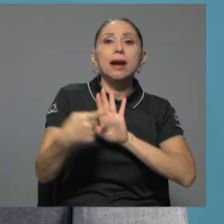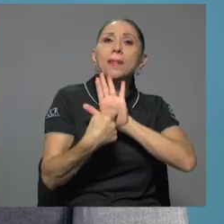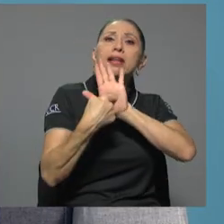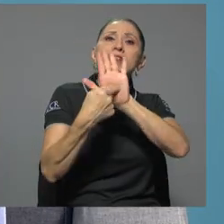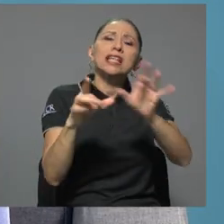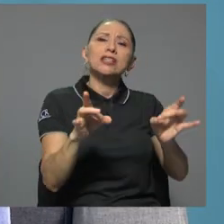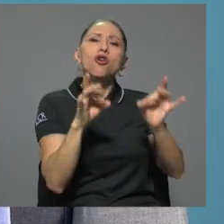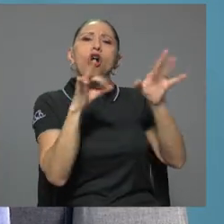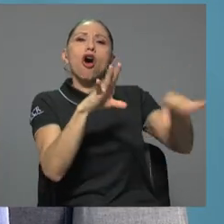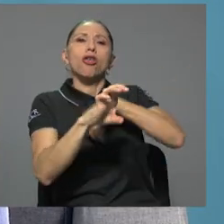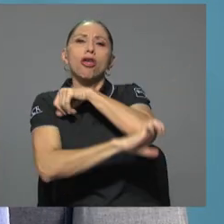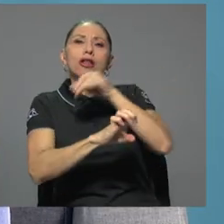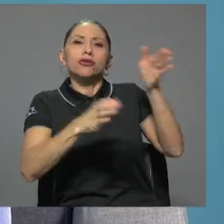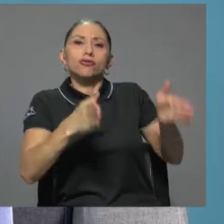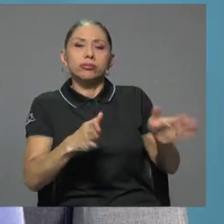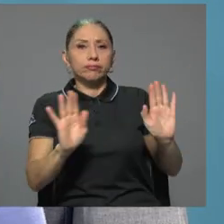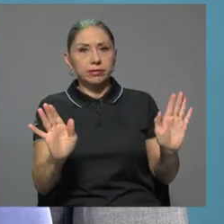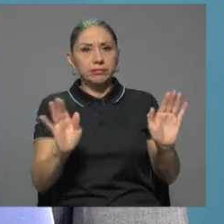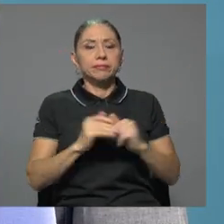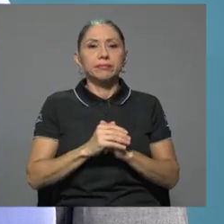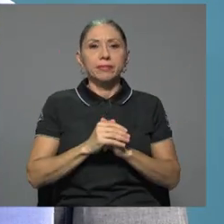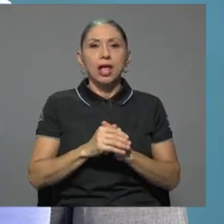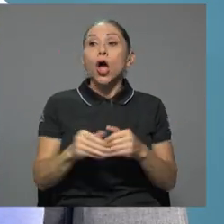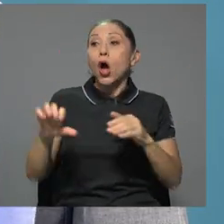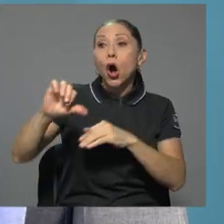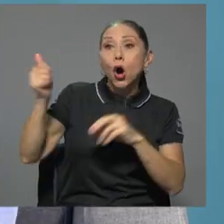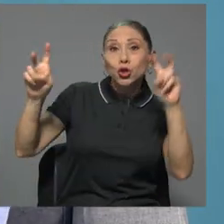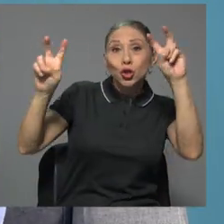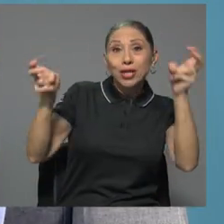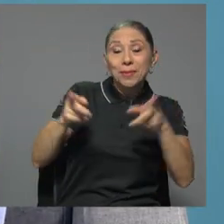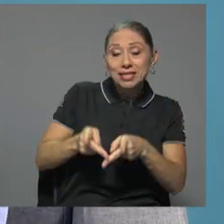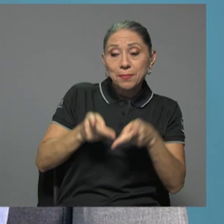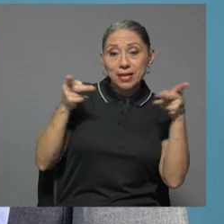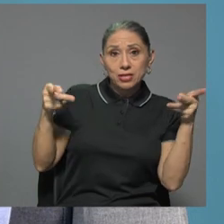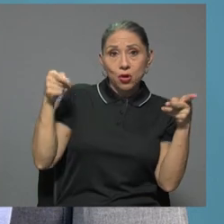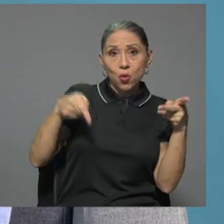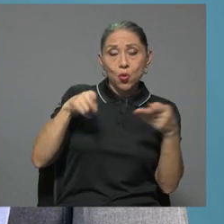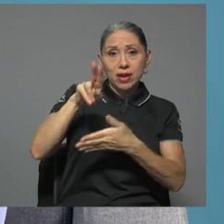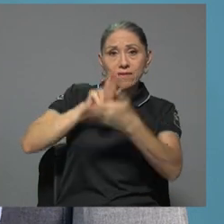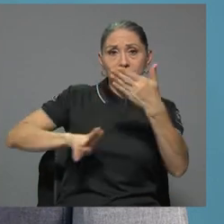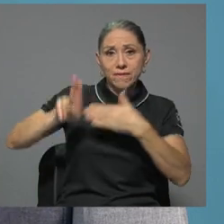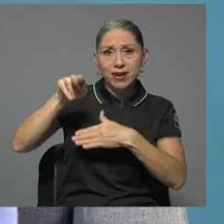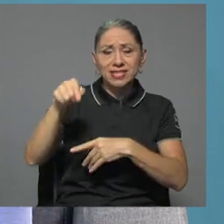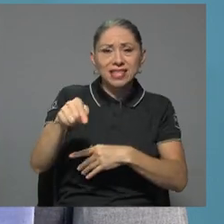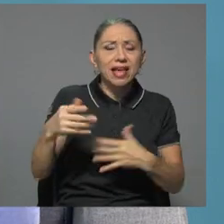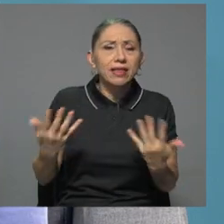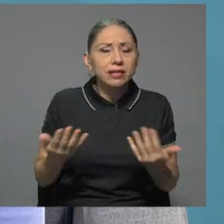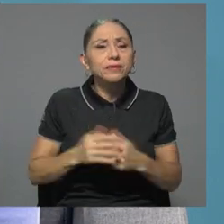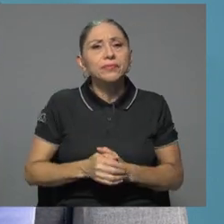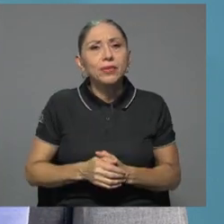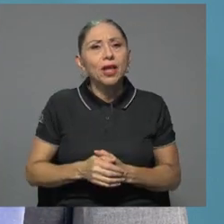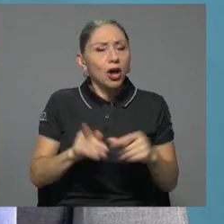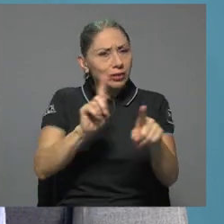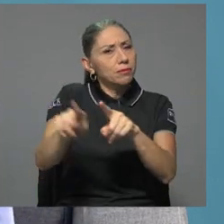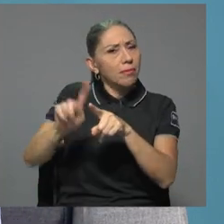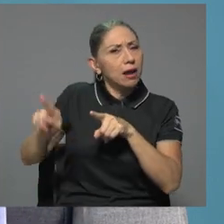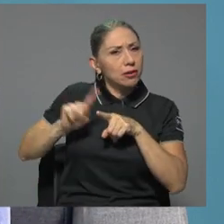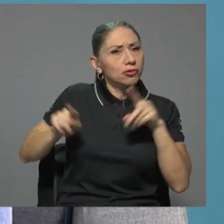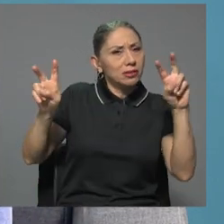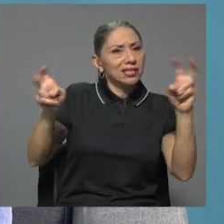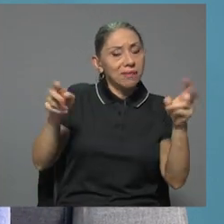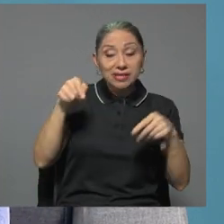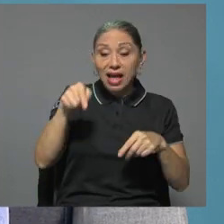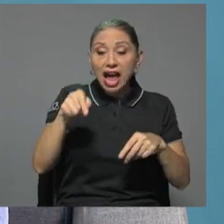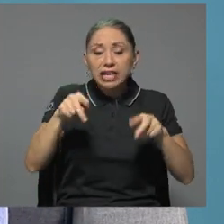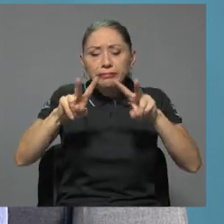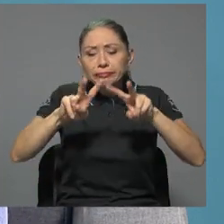además otro de los temas y que trae por temportada al semanario universidad es como bueno son varios es un abordaje sobre